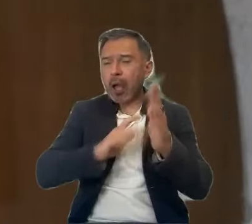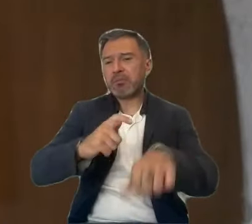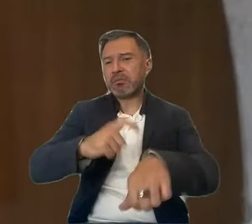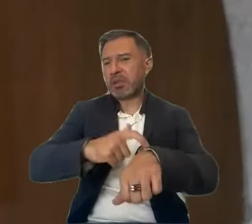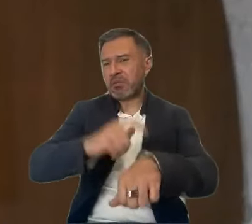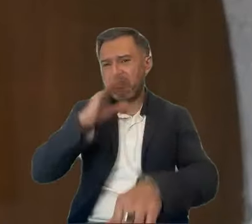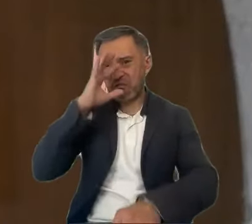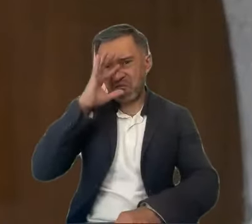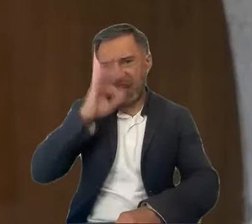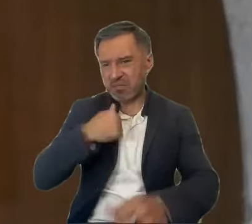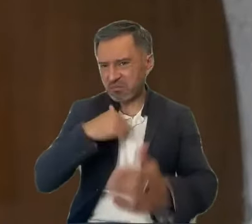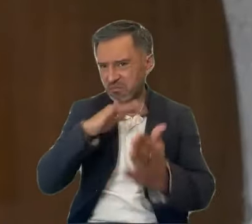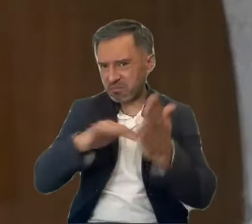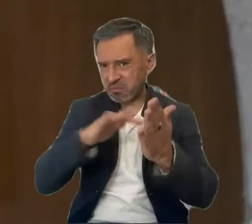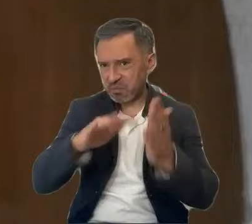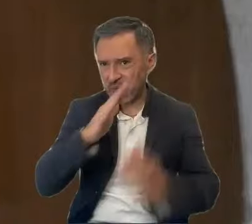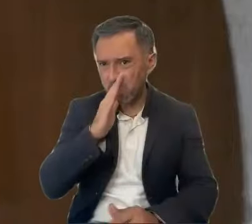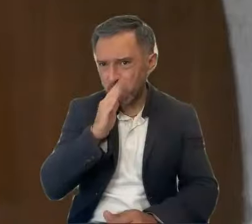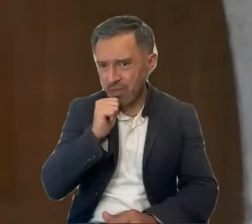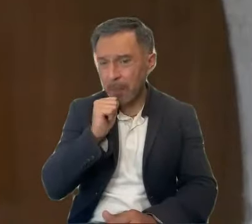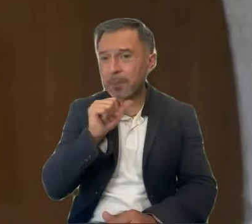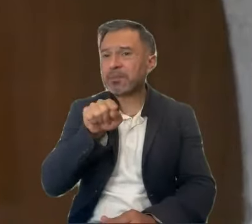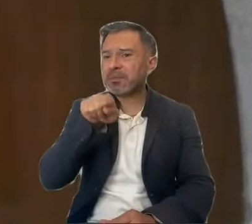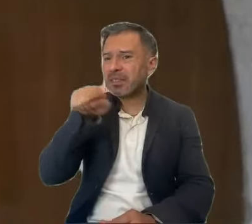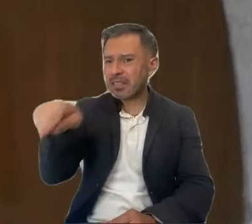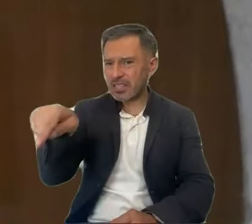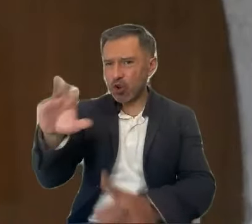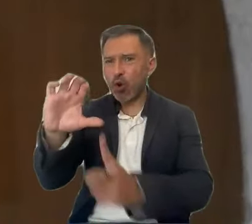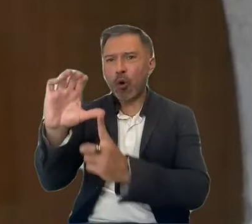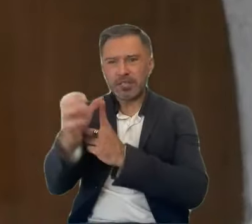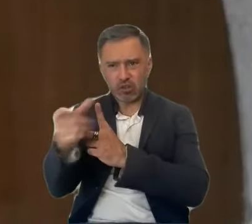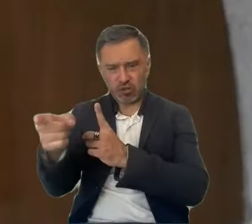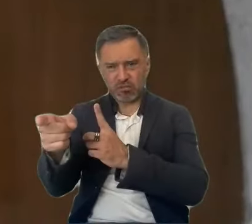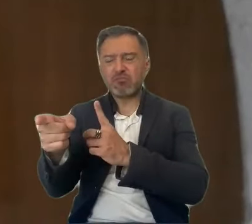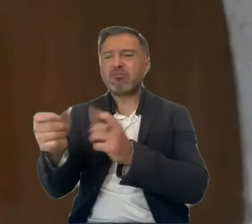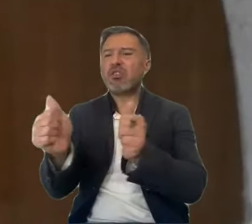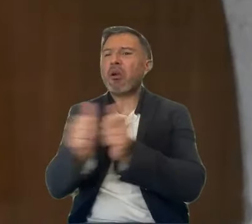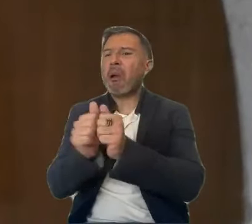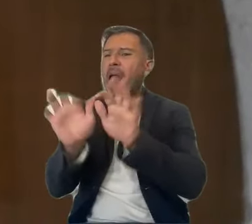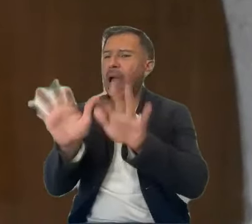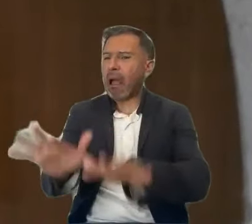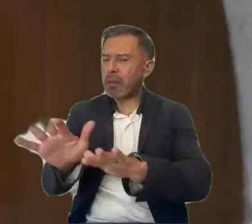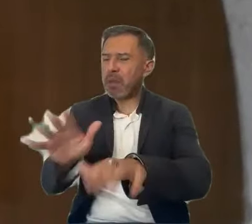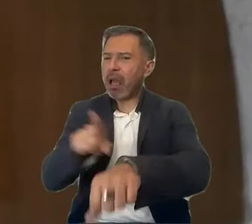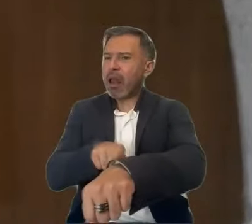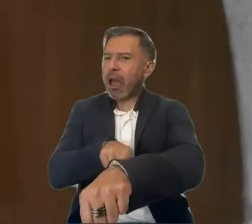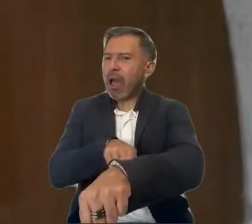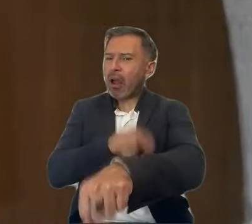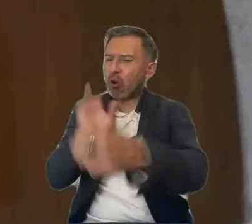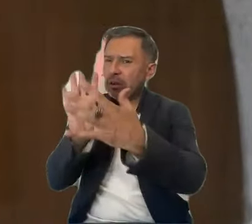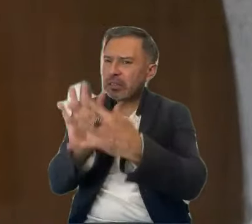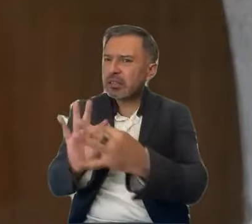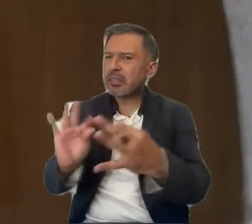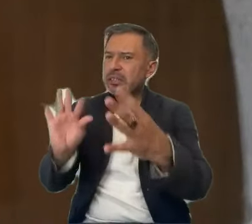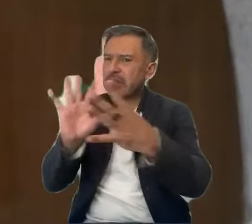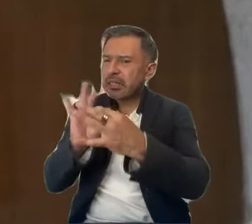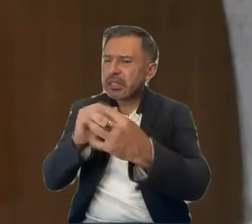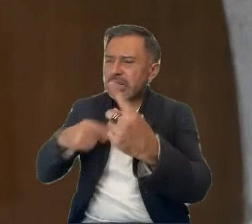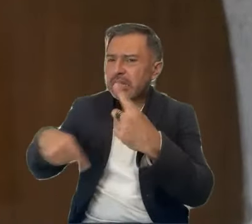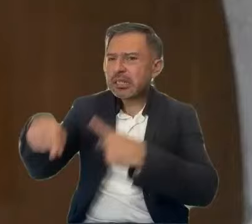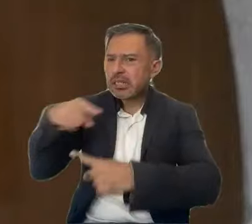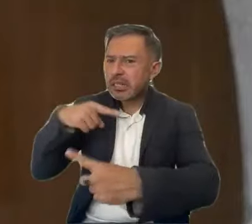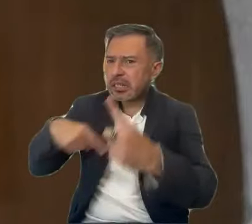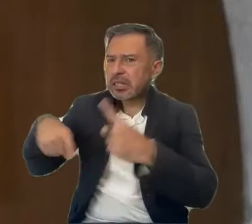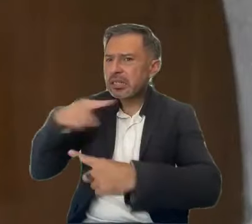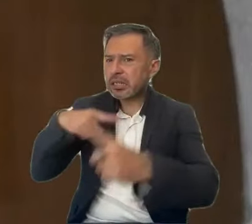la discutiremos de manera amplia para poder hacerlo. Este libro